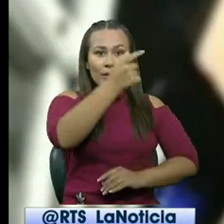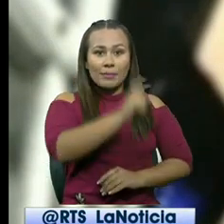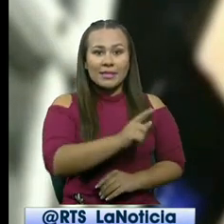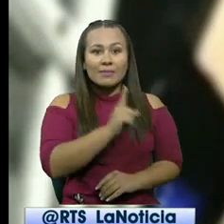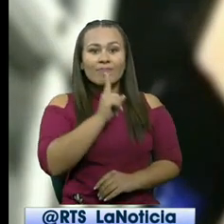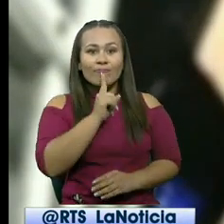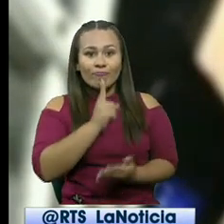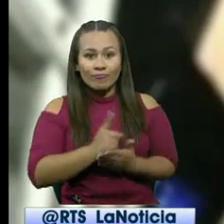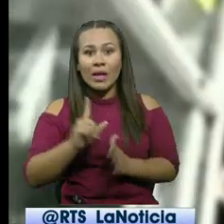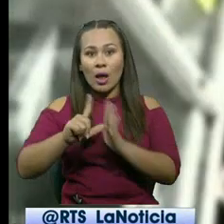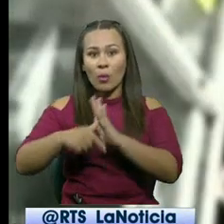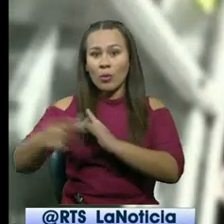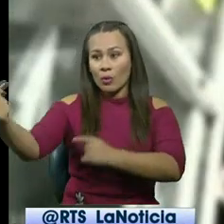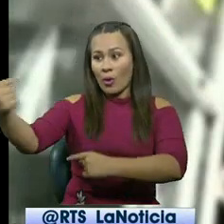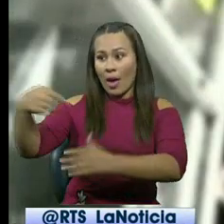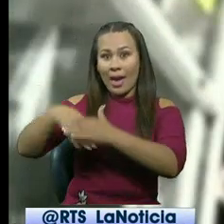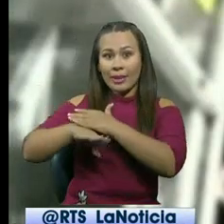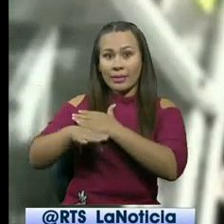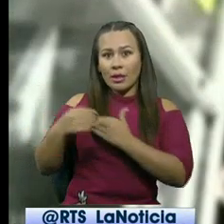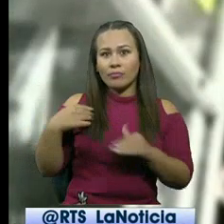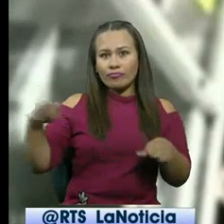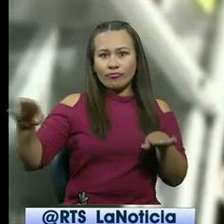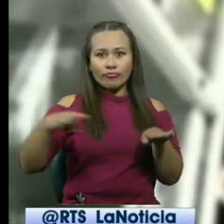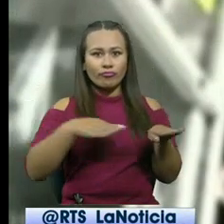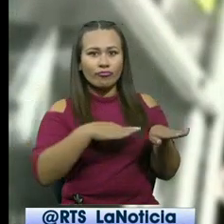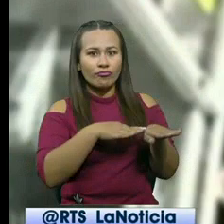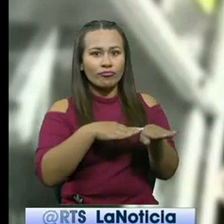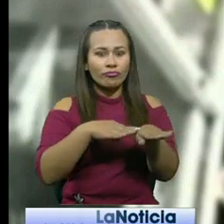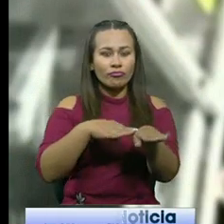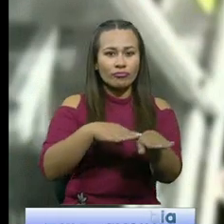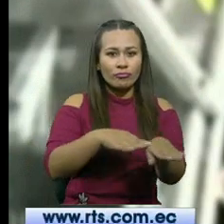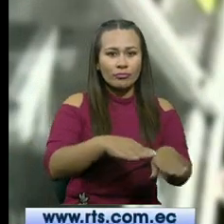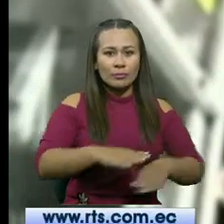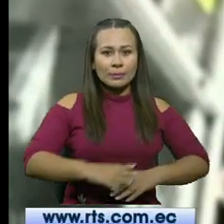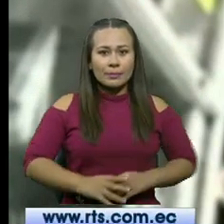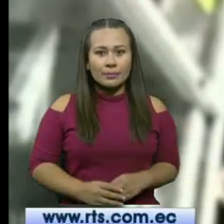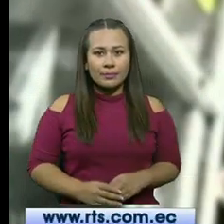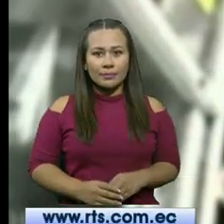quien ingresó y él enseguida lo siguió.